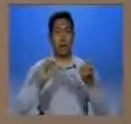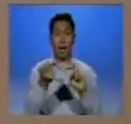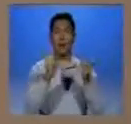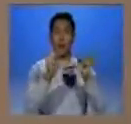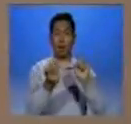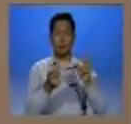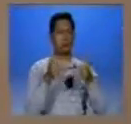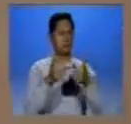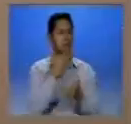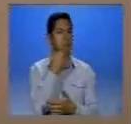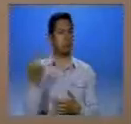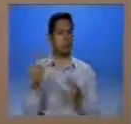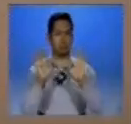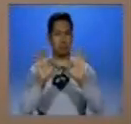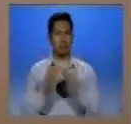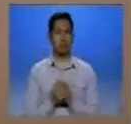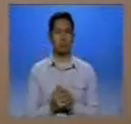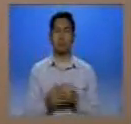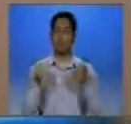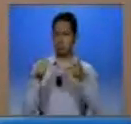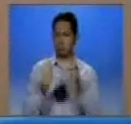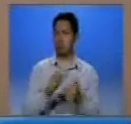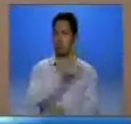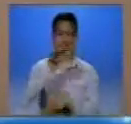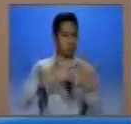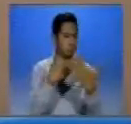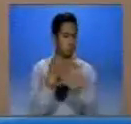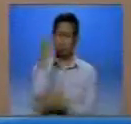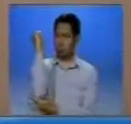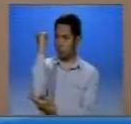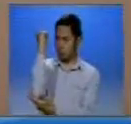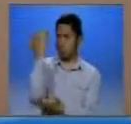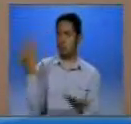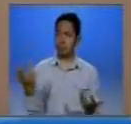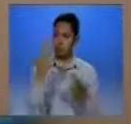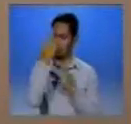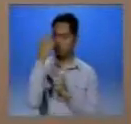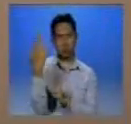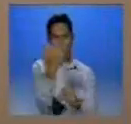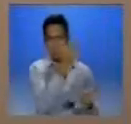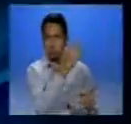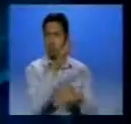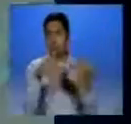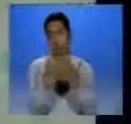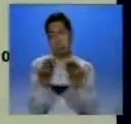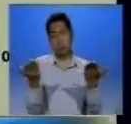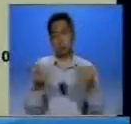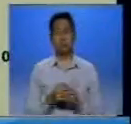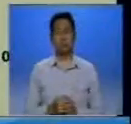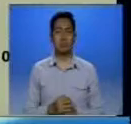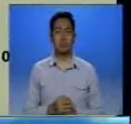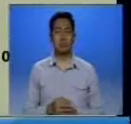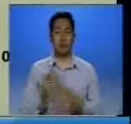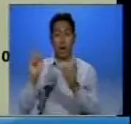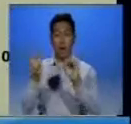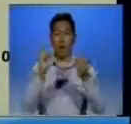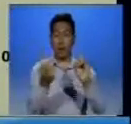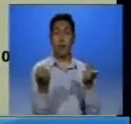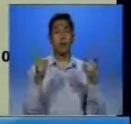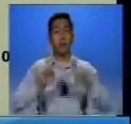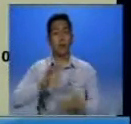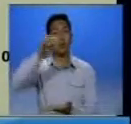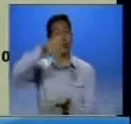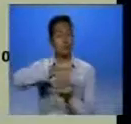en mejor de la ciudadanía. Creo que está bien, todos tenemos derecho a respetar cómo somos. A estos cambios se incluye también